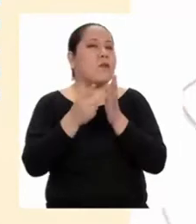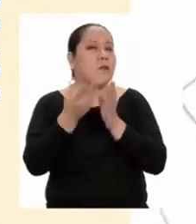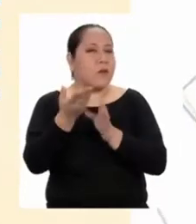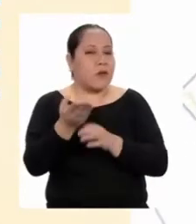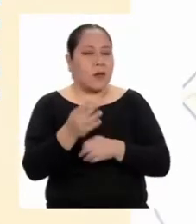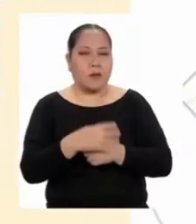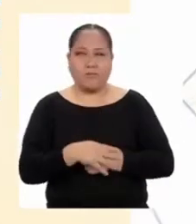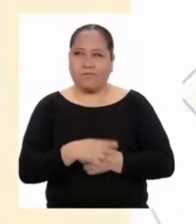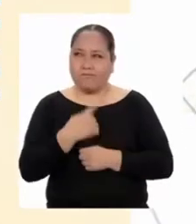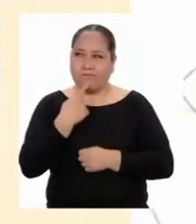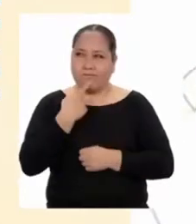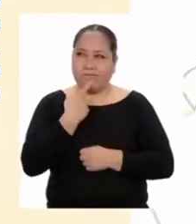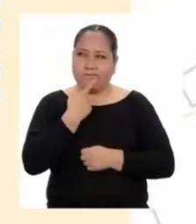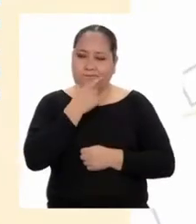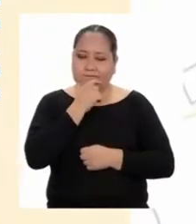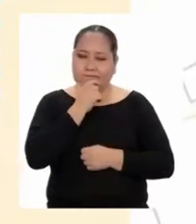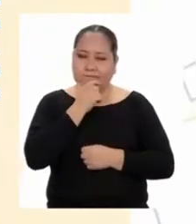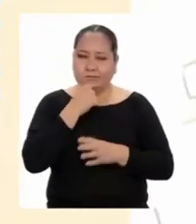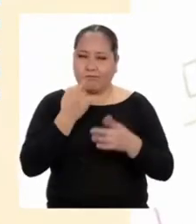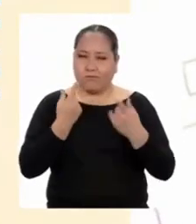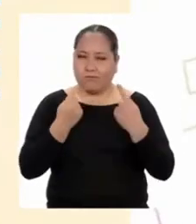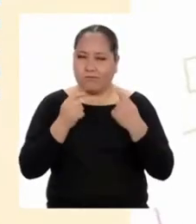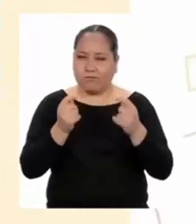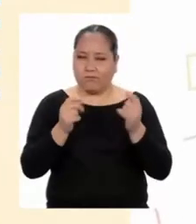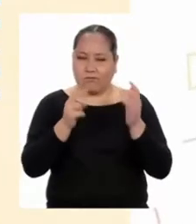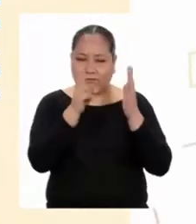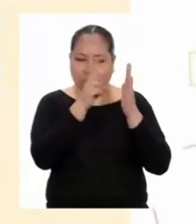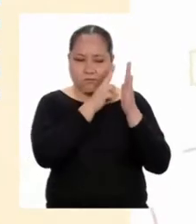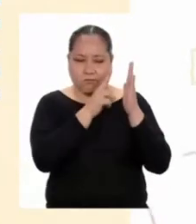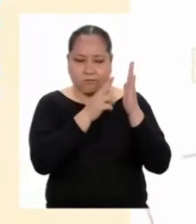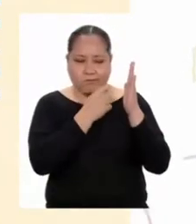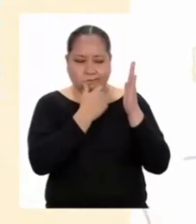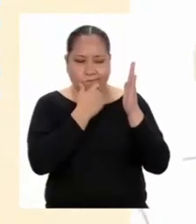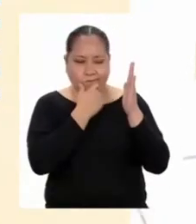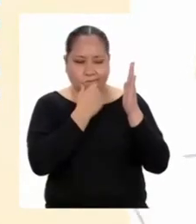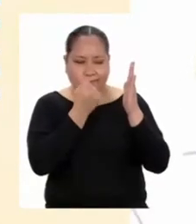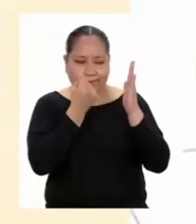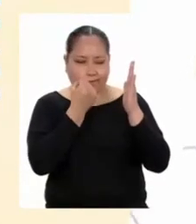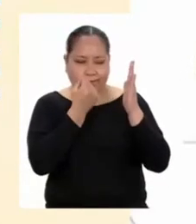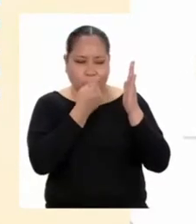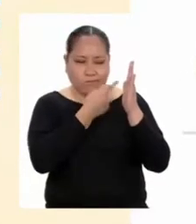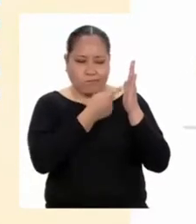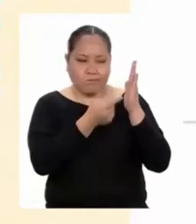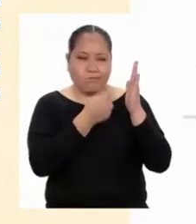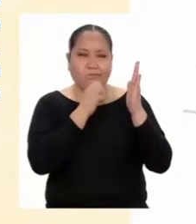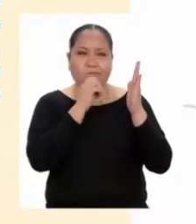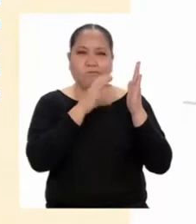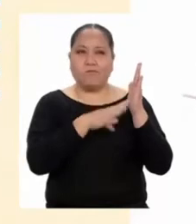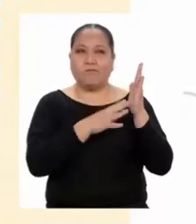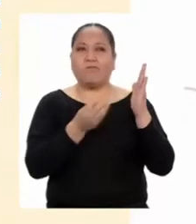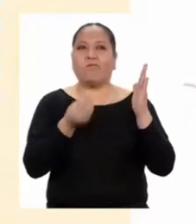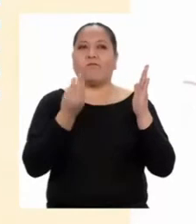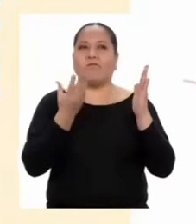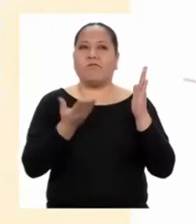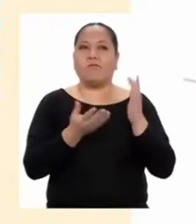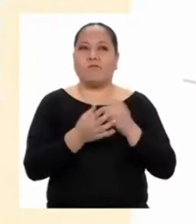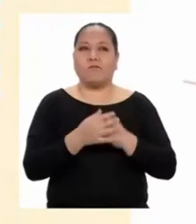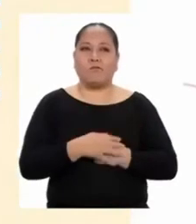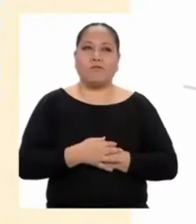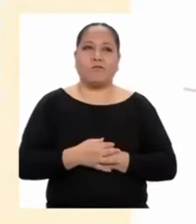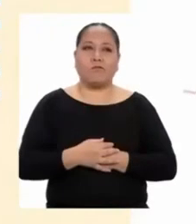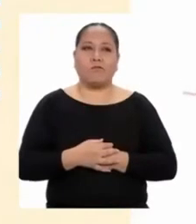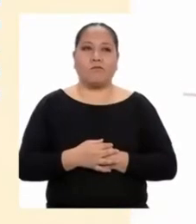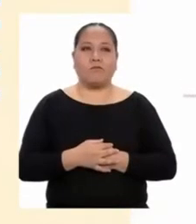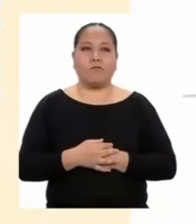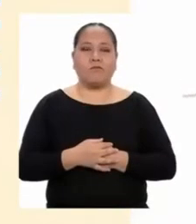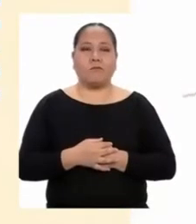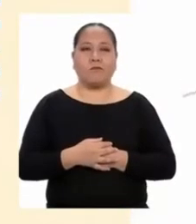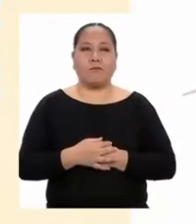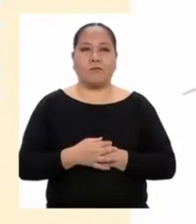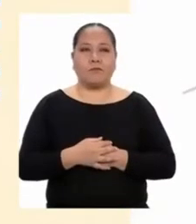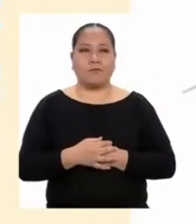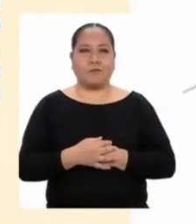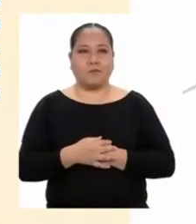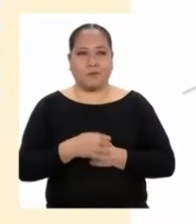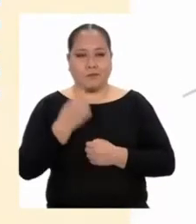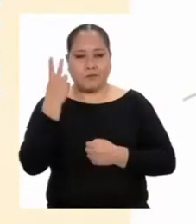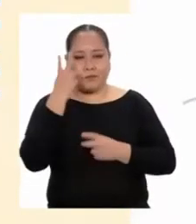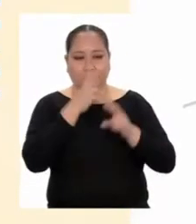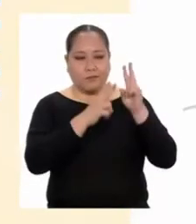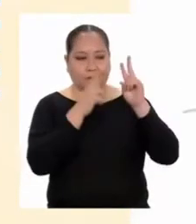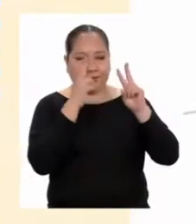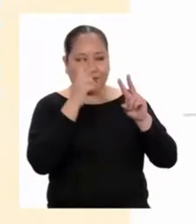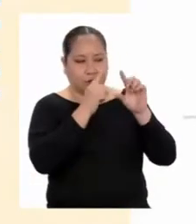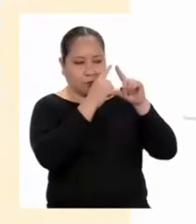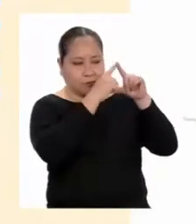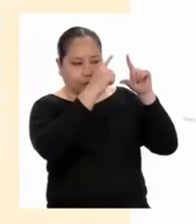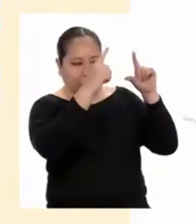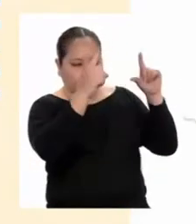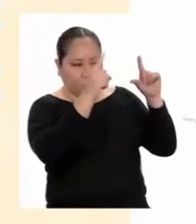¿Podría intentar inferir su significado por el contexto? A ver, ¿cómo lo harías? Reviso las frases u